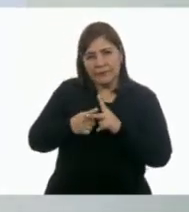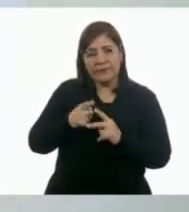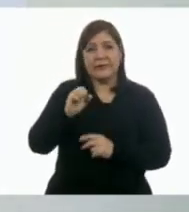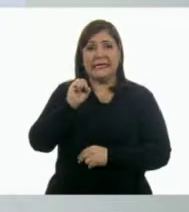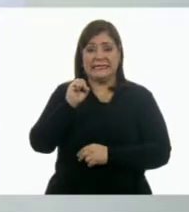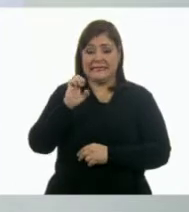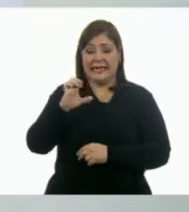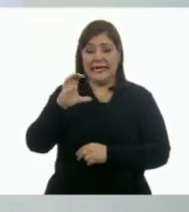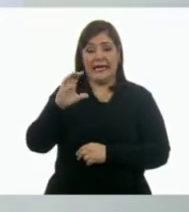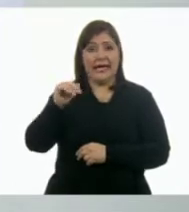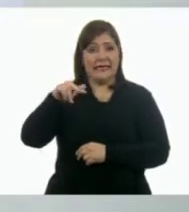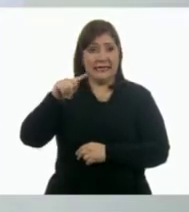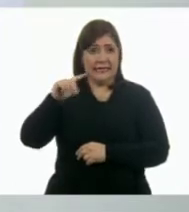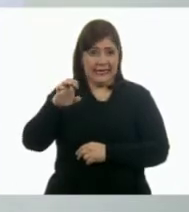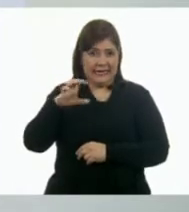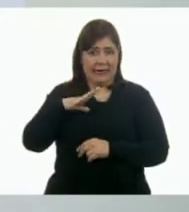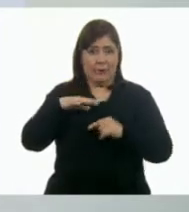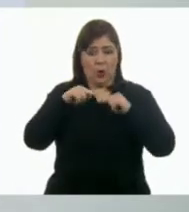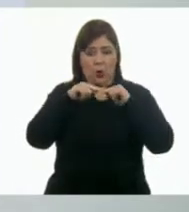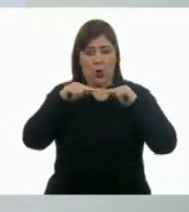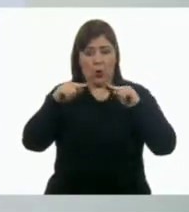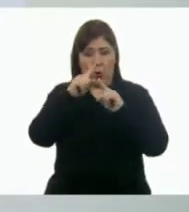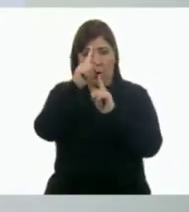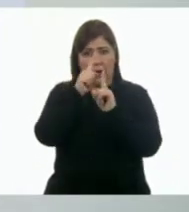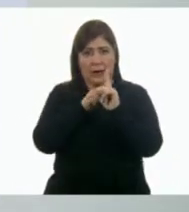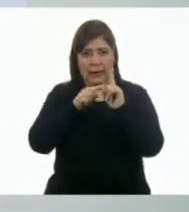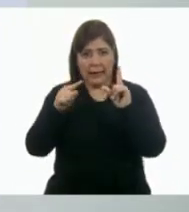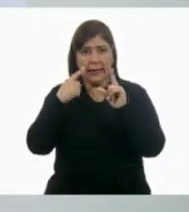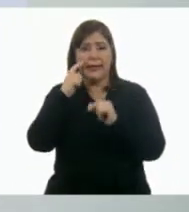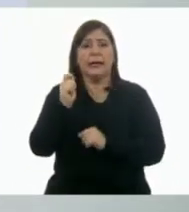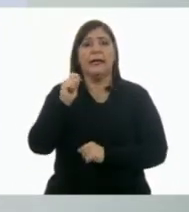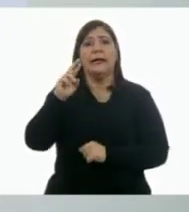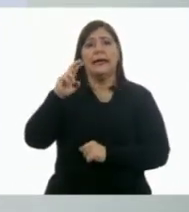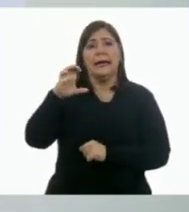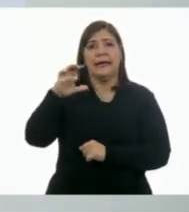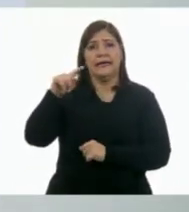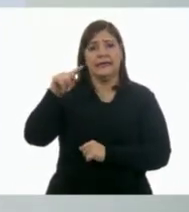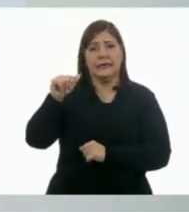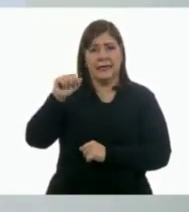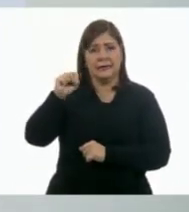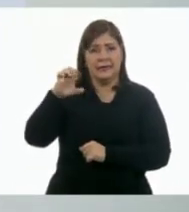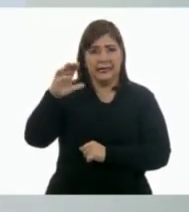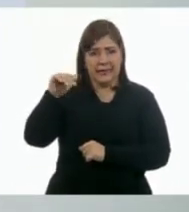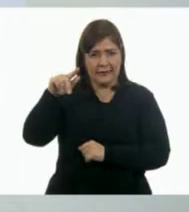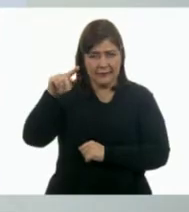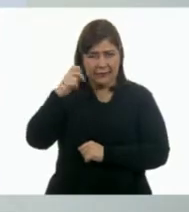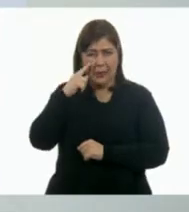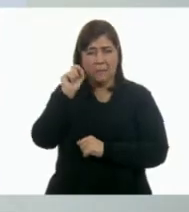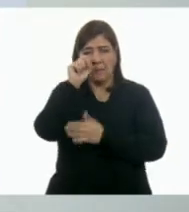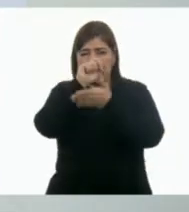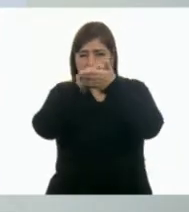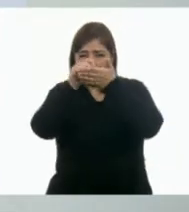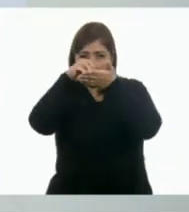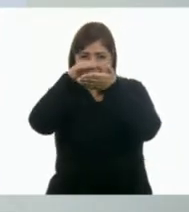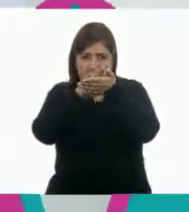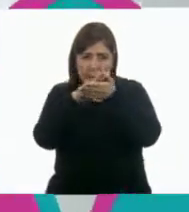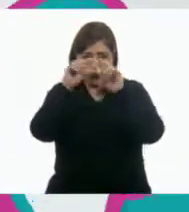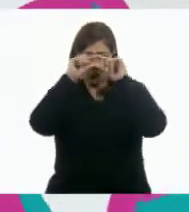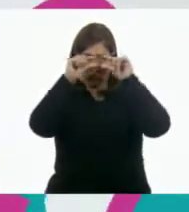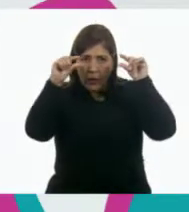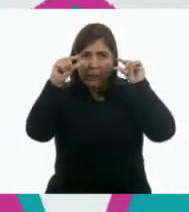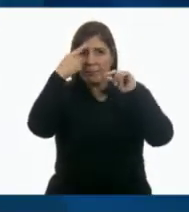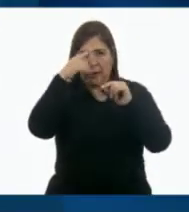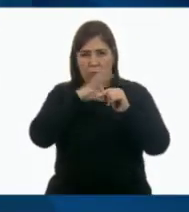secantes. secantes, recta secante. Muy bien. Vamos a escribir lo más chiquito que se pueda, porque si no, no va a